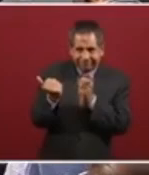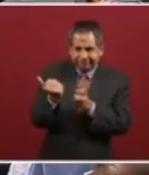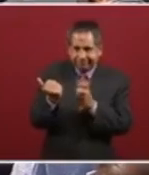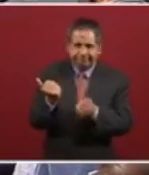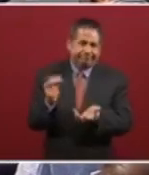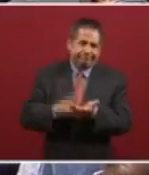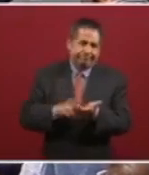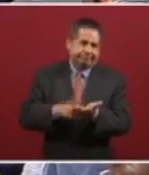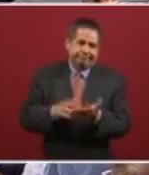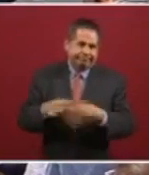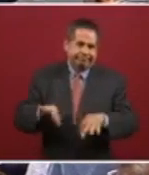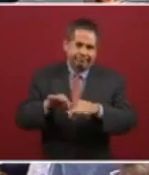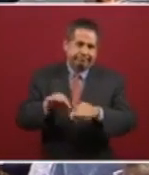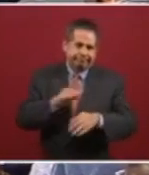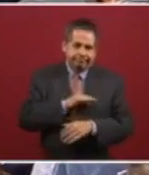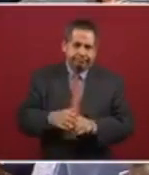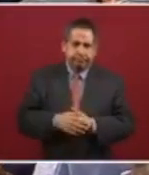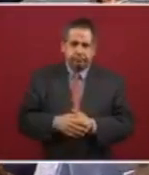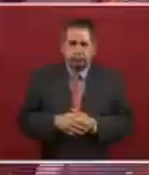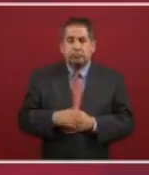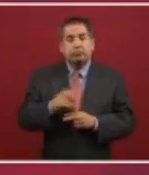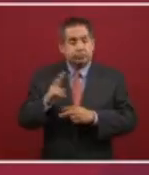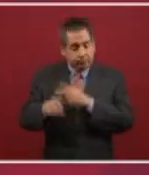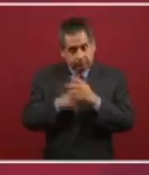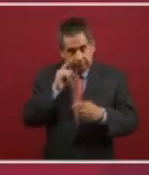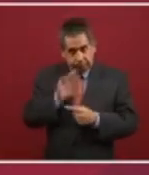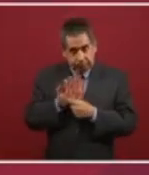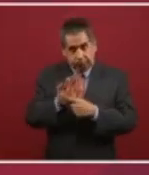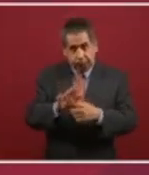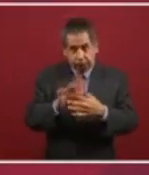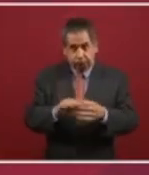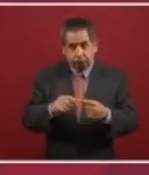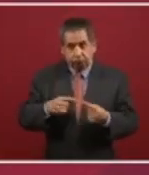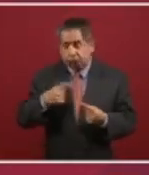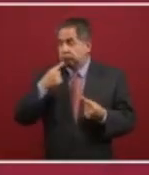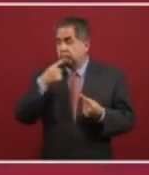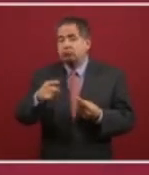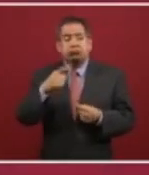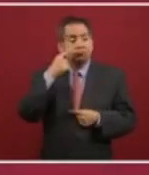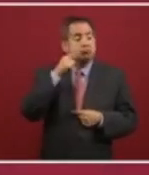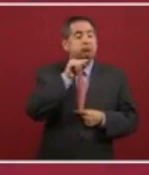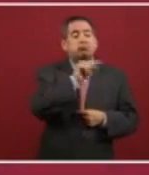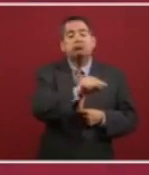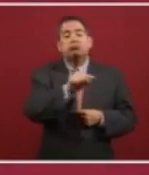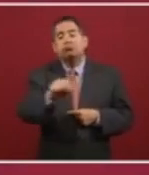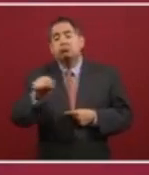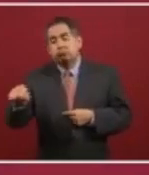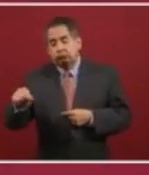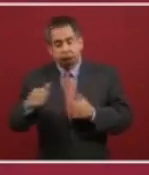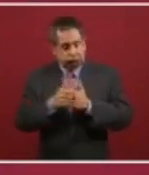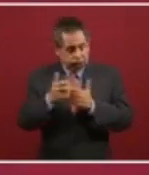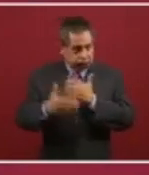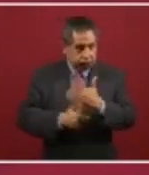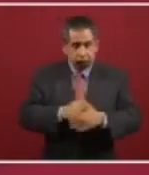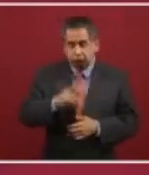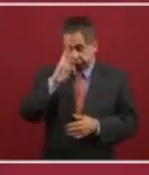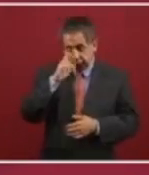Y también los voy a estar denunciando con todo